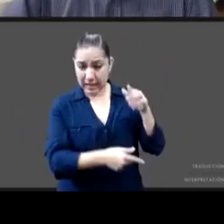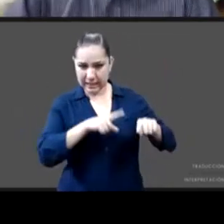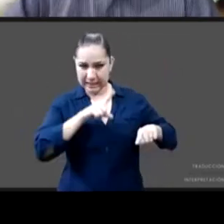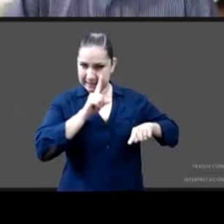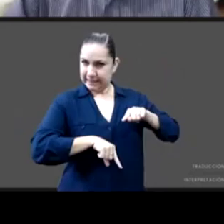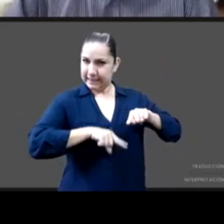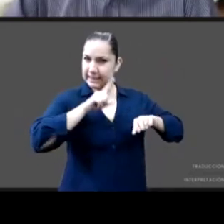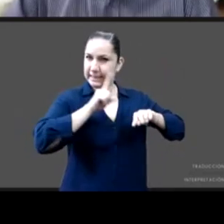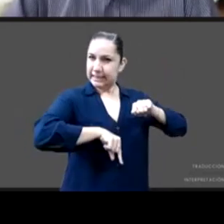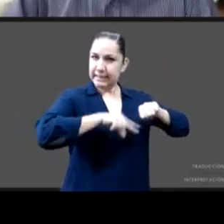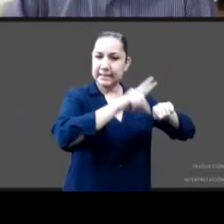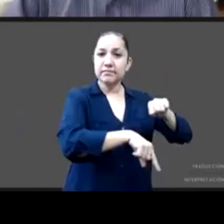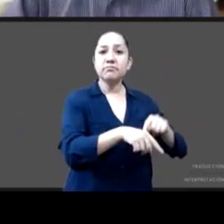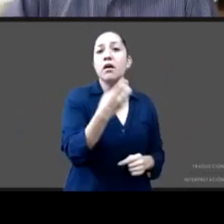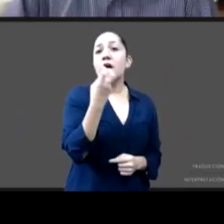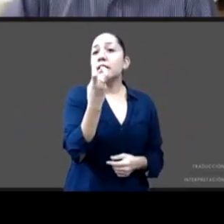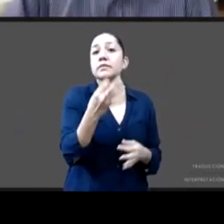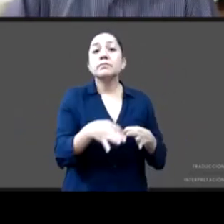la cooperación.